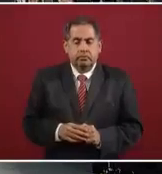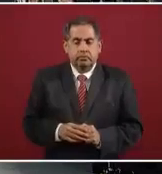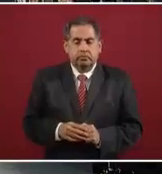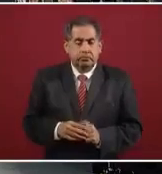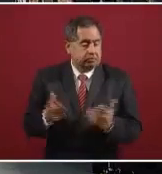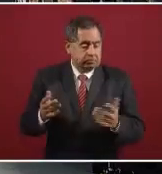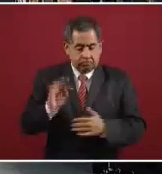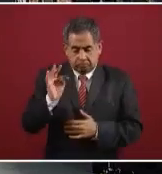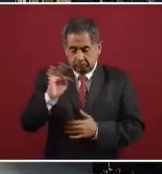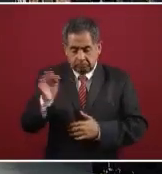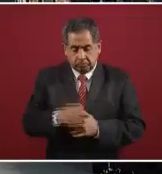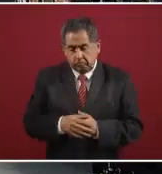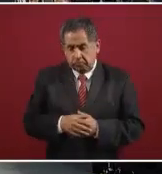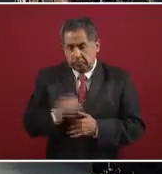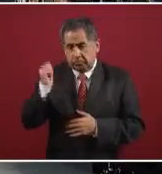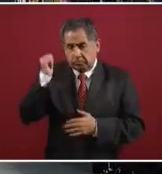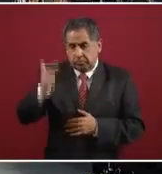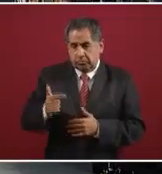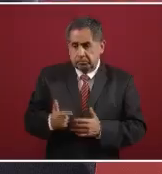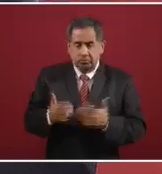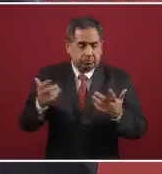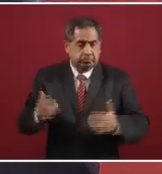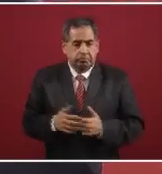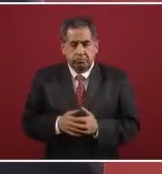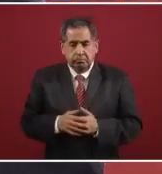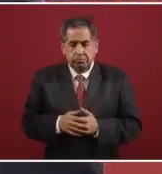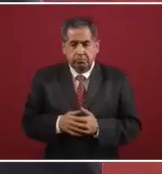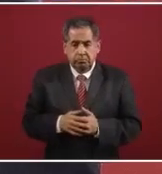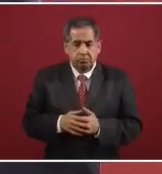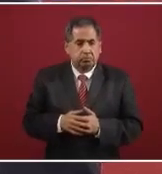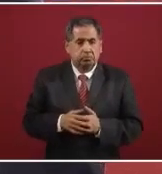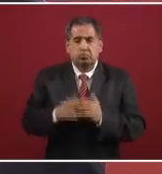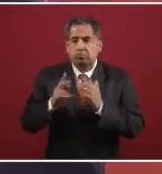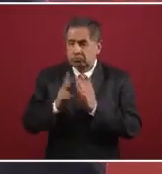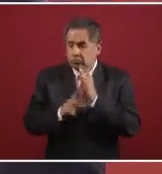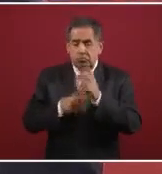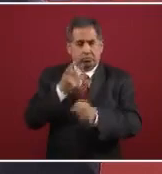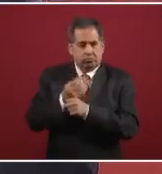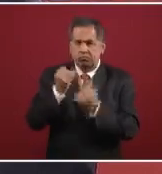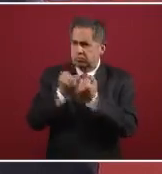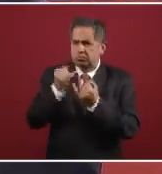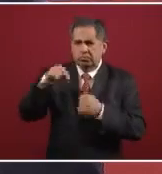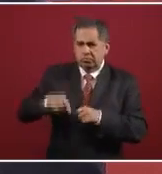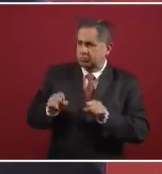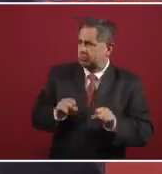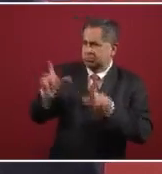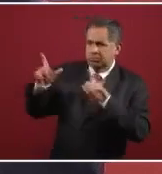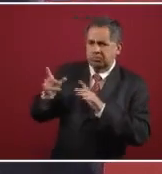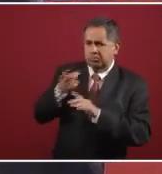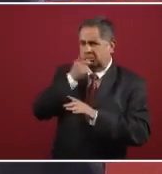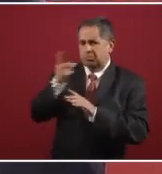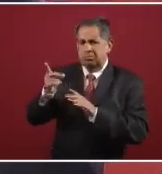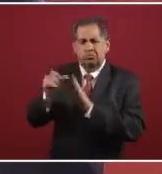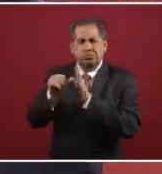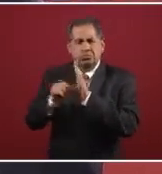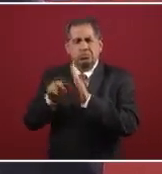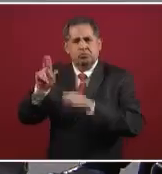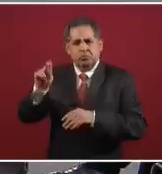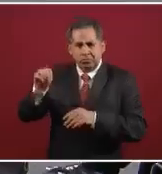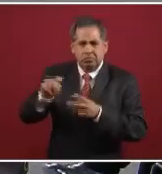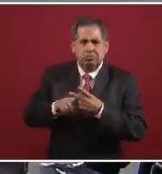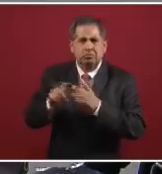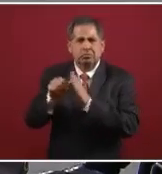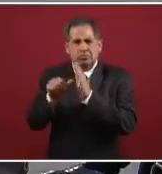A lo mejor algún día vamos a repetir, aquí ya lo hicimos, qué dice el 89, qué dice el